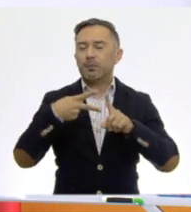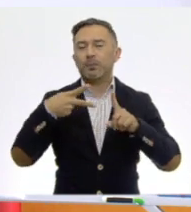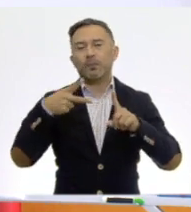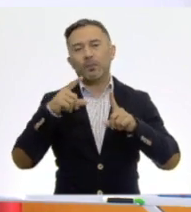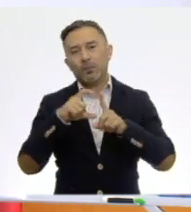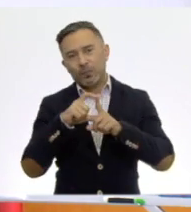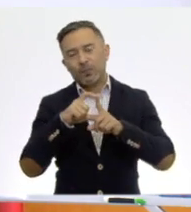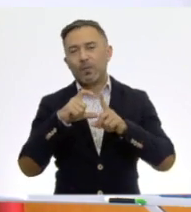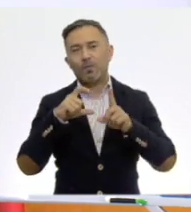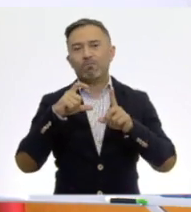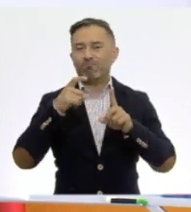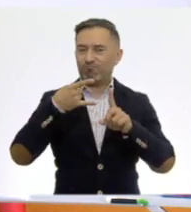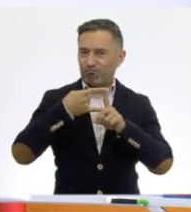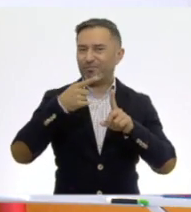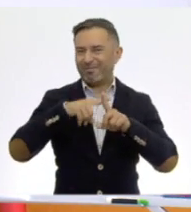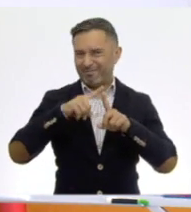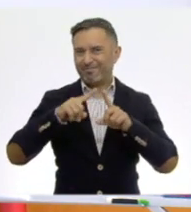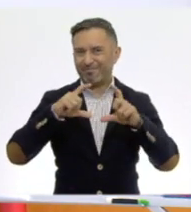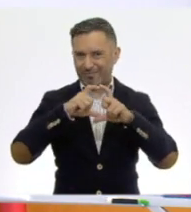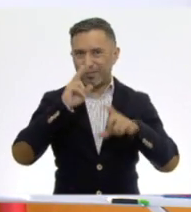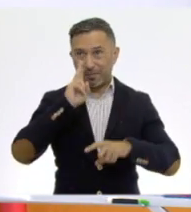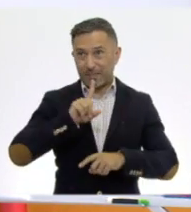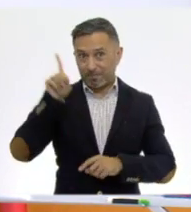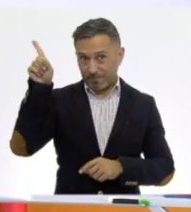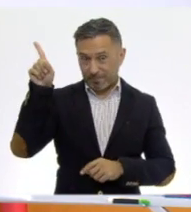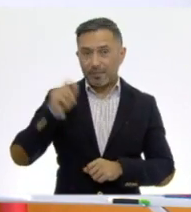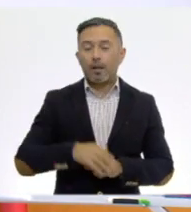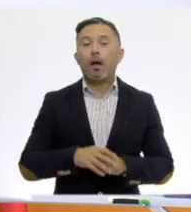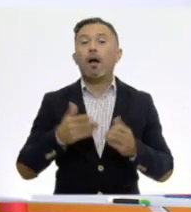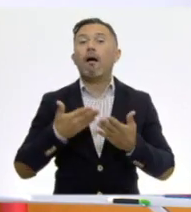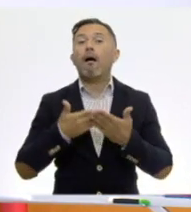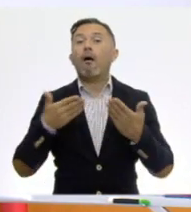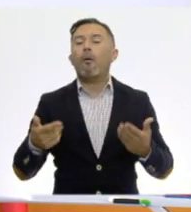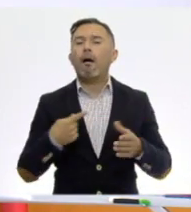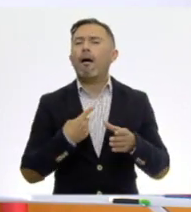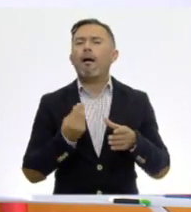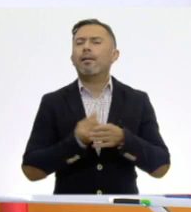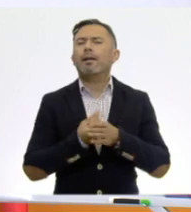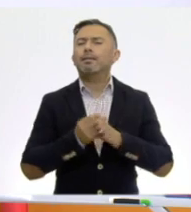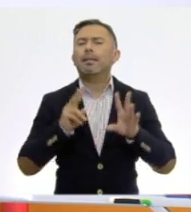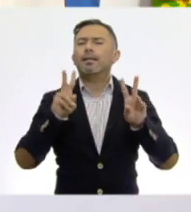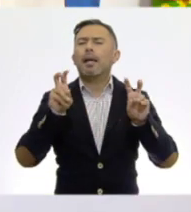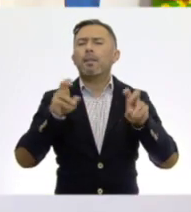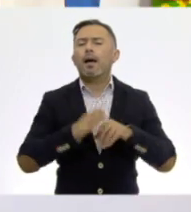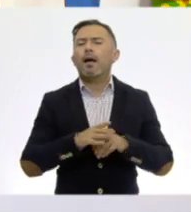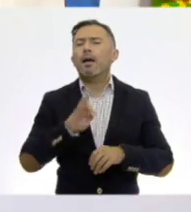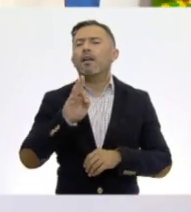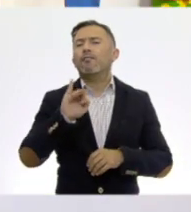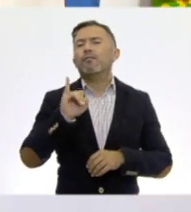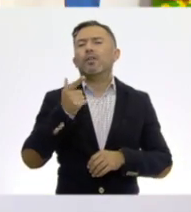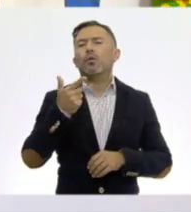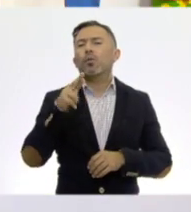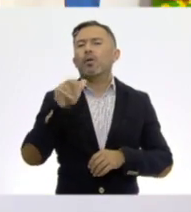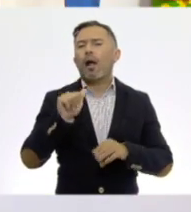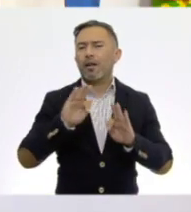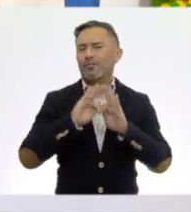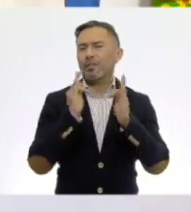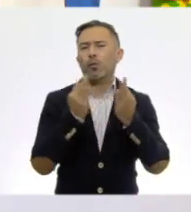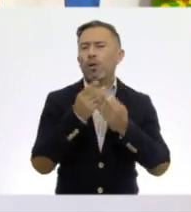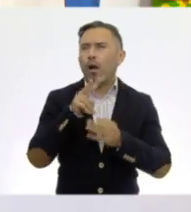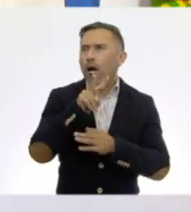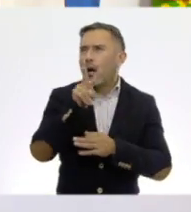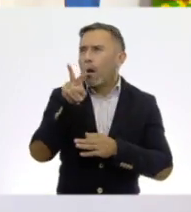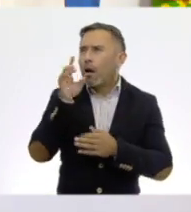ya vimos que la clase de hoy se llama Adivina qué figura es, yo te voy a decir